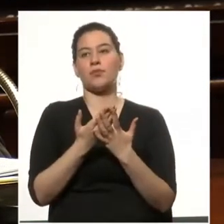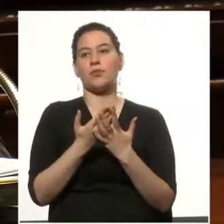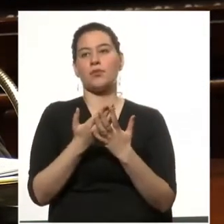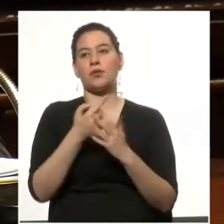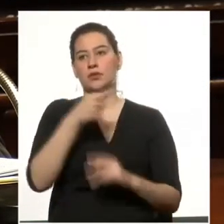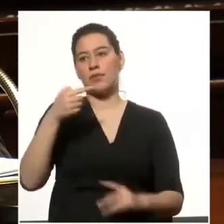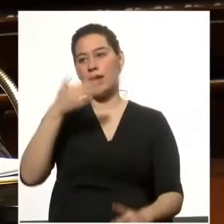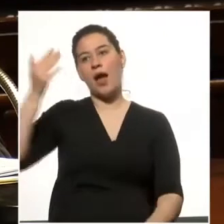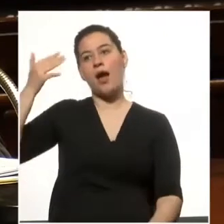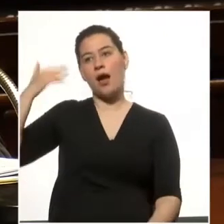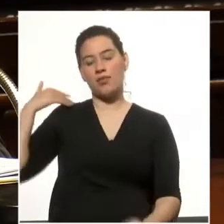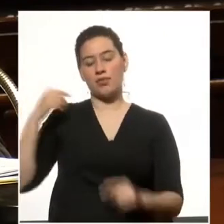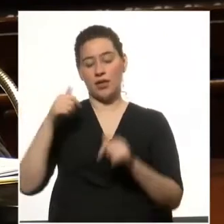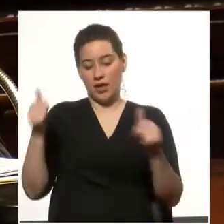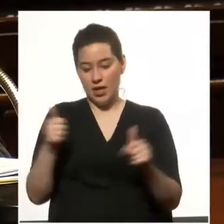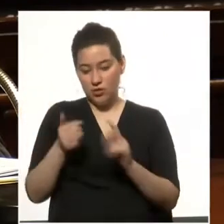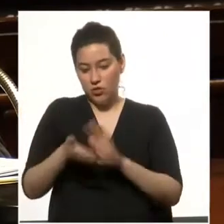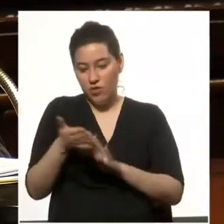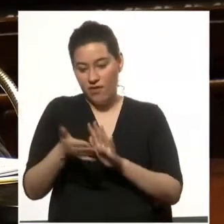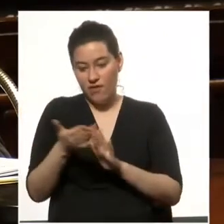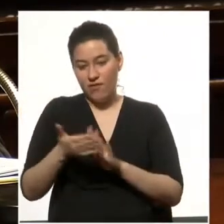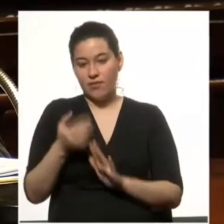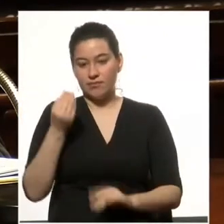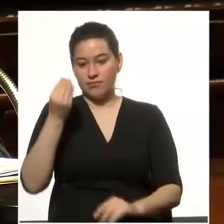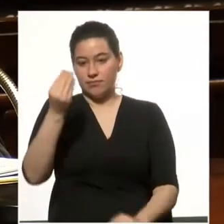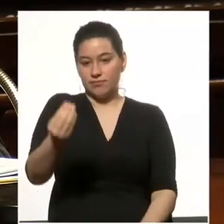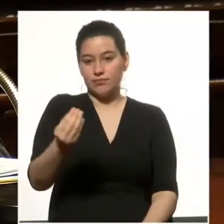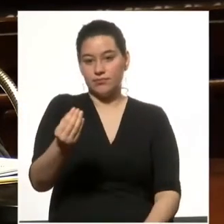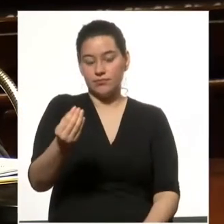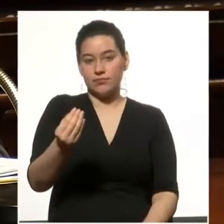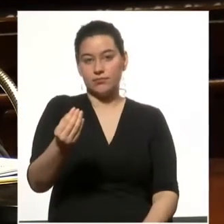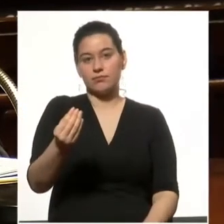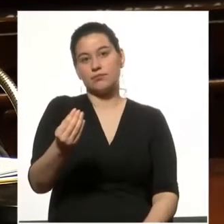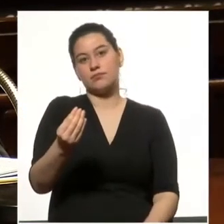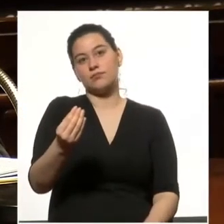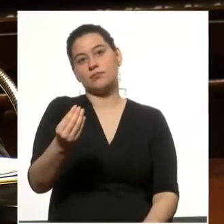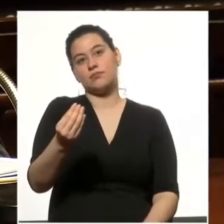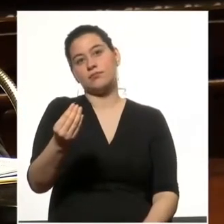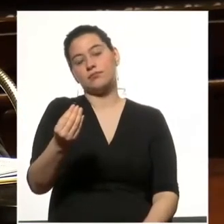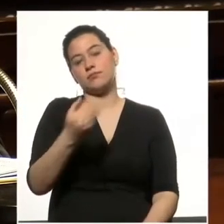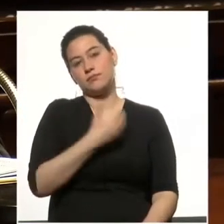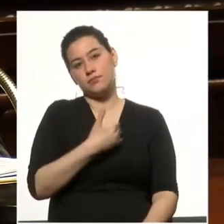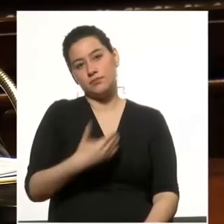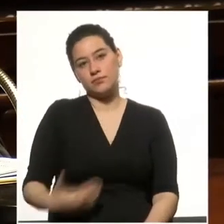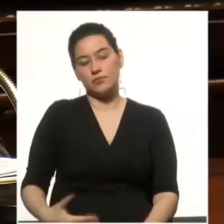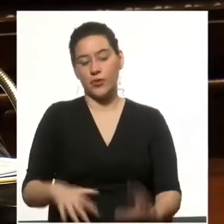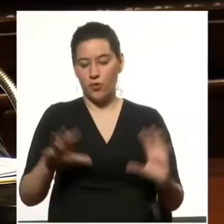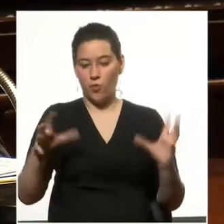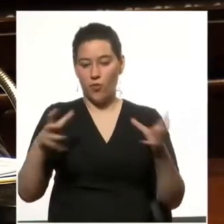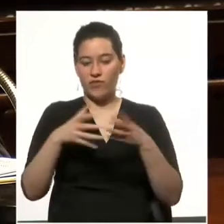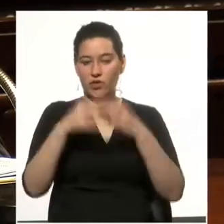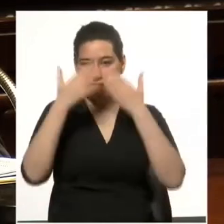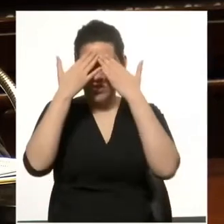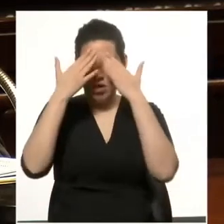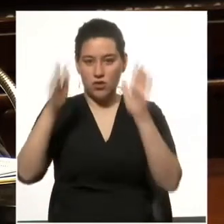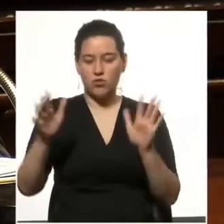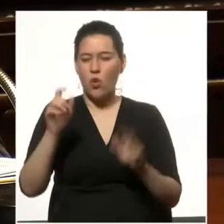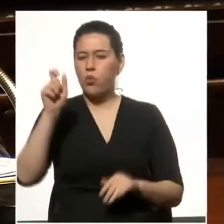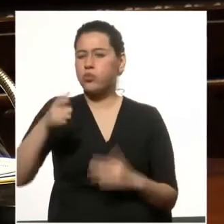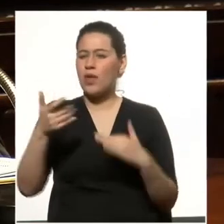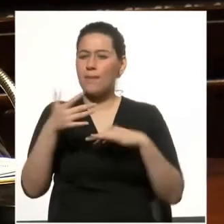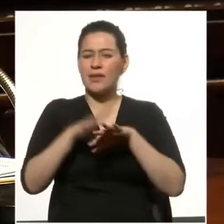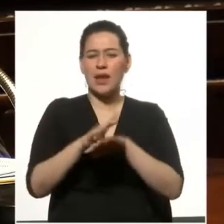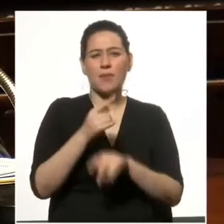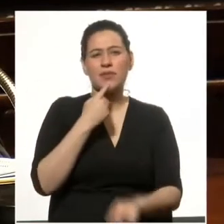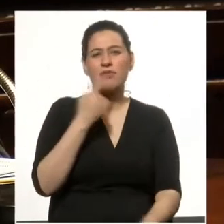semanas antes de que fuera candidato a la presidencia de la República por el partido Cabildo Abierto. Esa mezcolanza de la justicia con la política